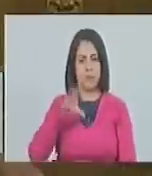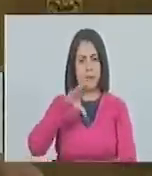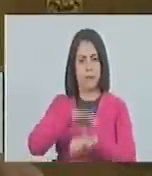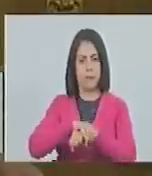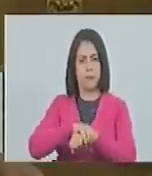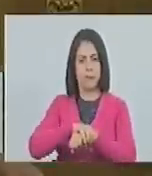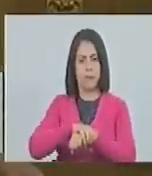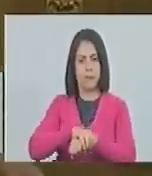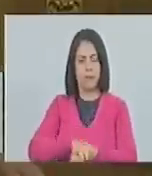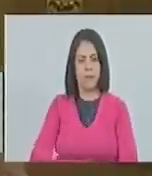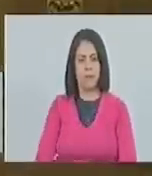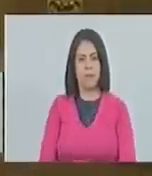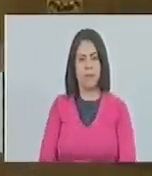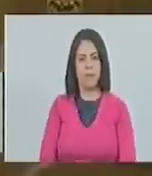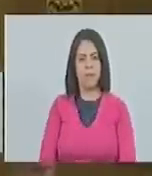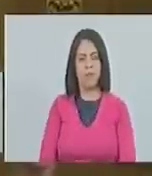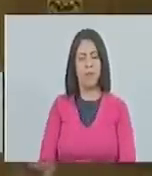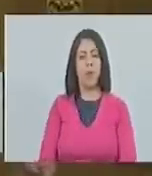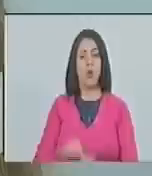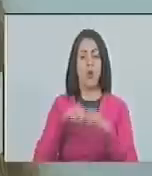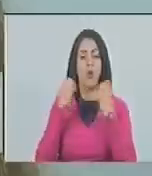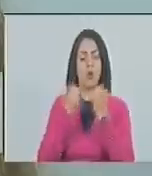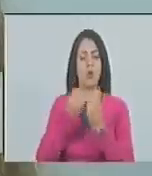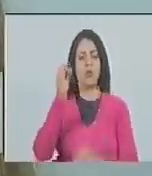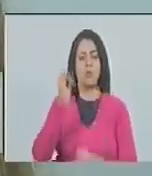arrestados por un órgano de justicia,